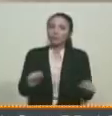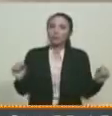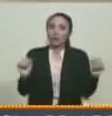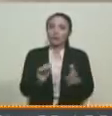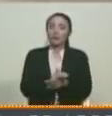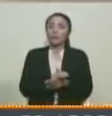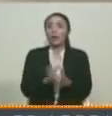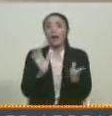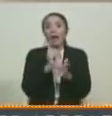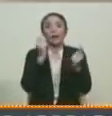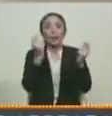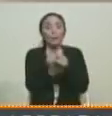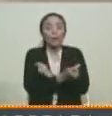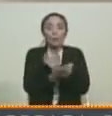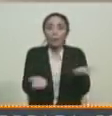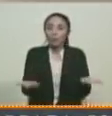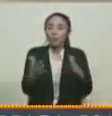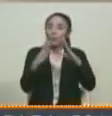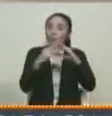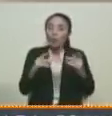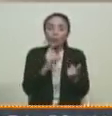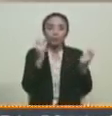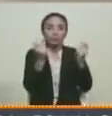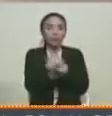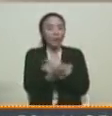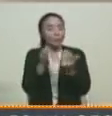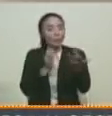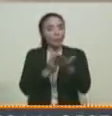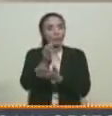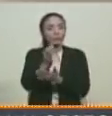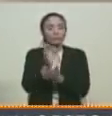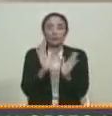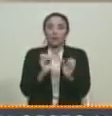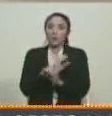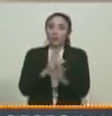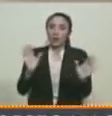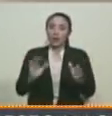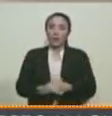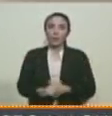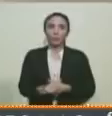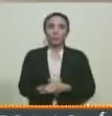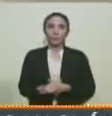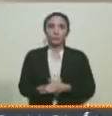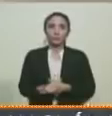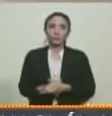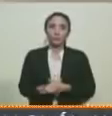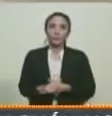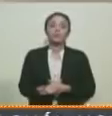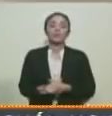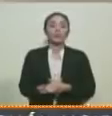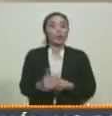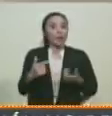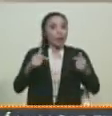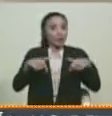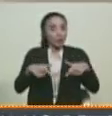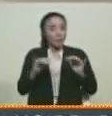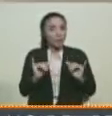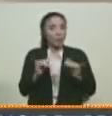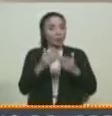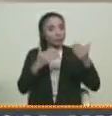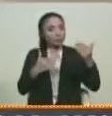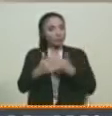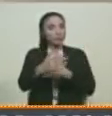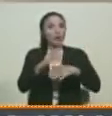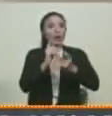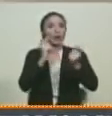cambiamos todos o no cambia nada. O cambiamos todos, compañeros, o no cambia nada. Y aquí hay que cambiarlo todo. Tenemos